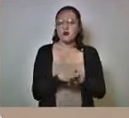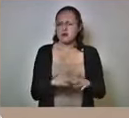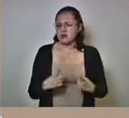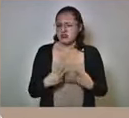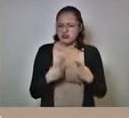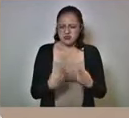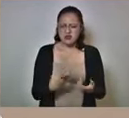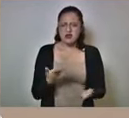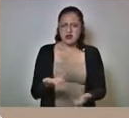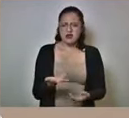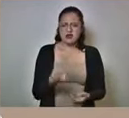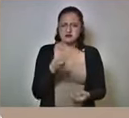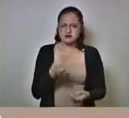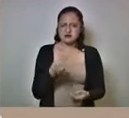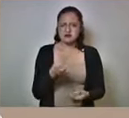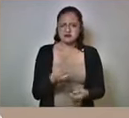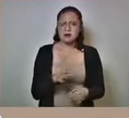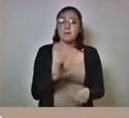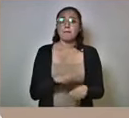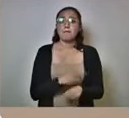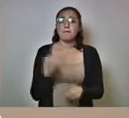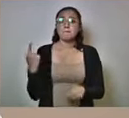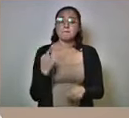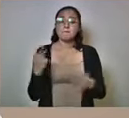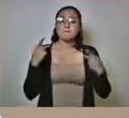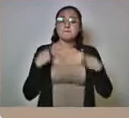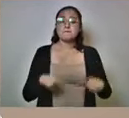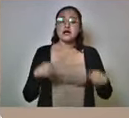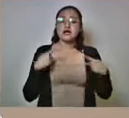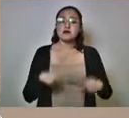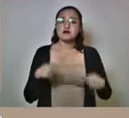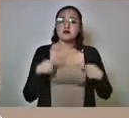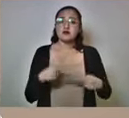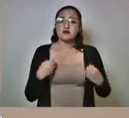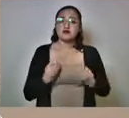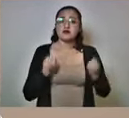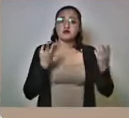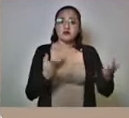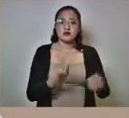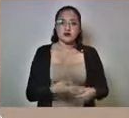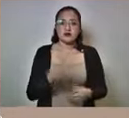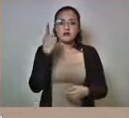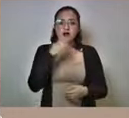dar esas despensas, porque son a la gente, no para